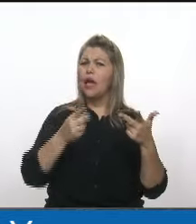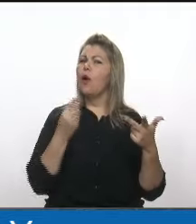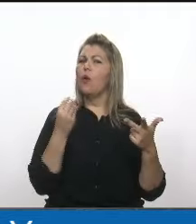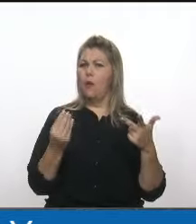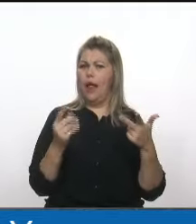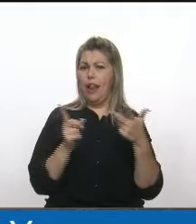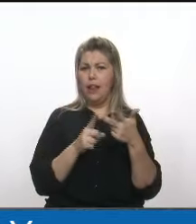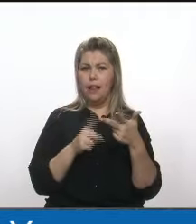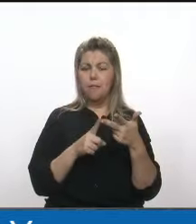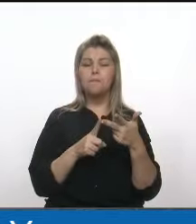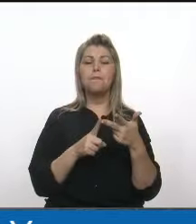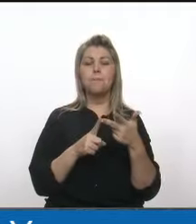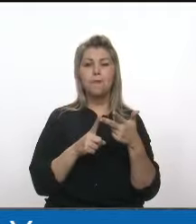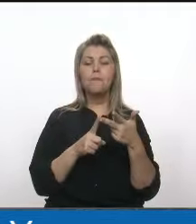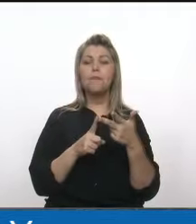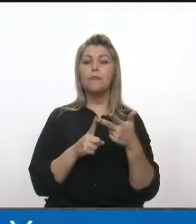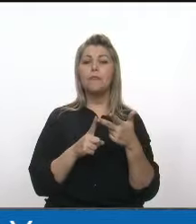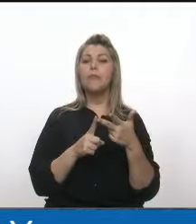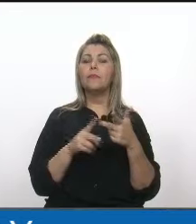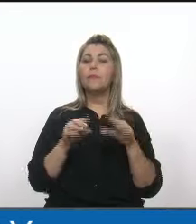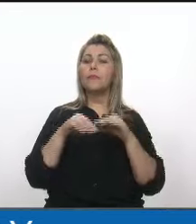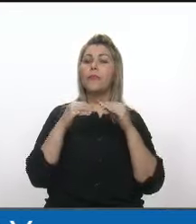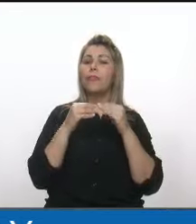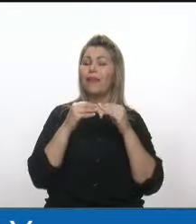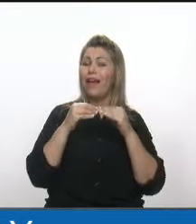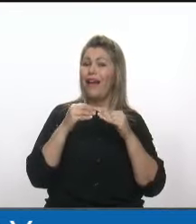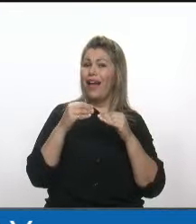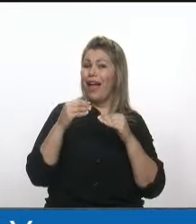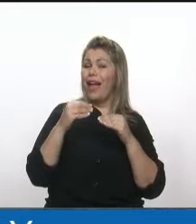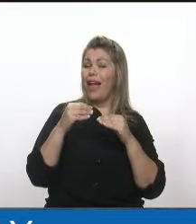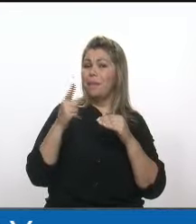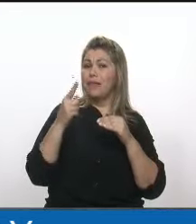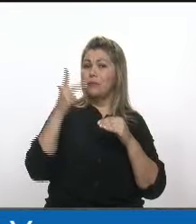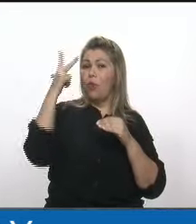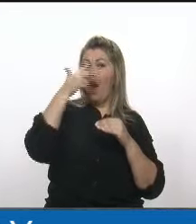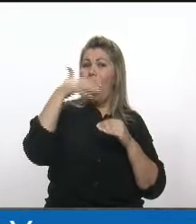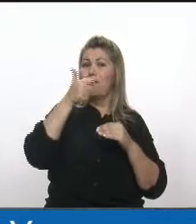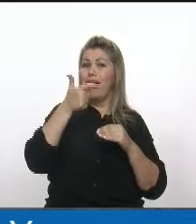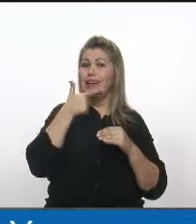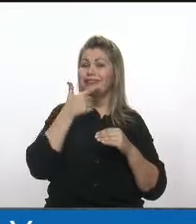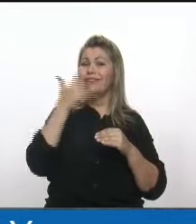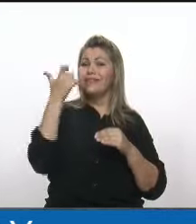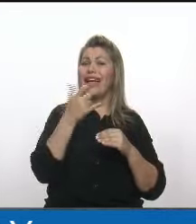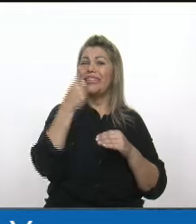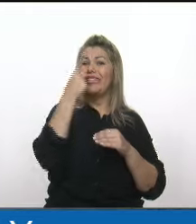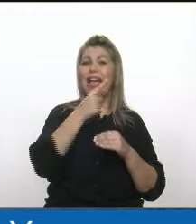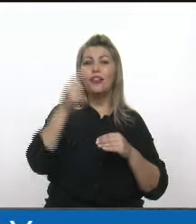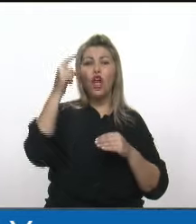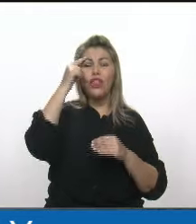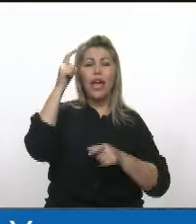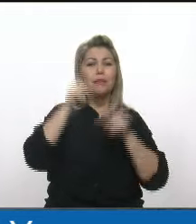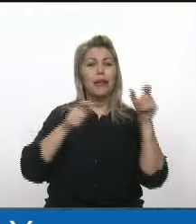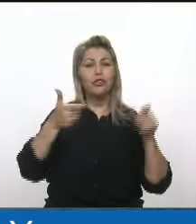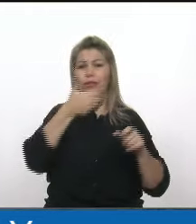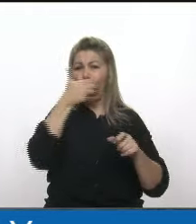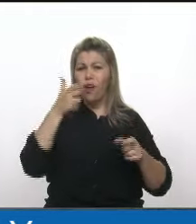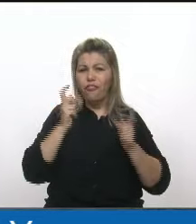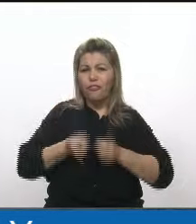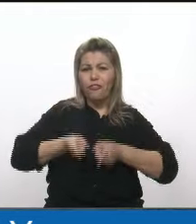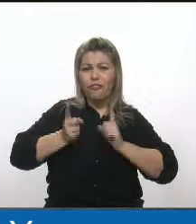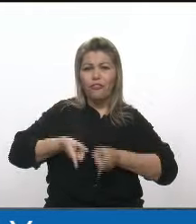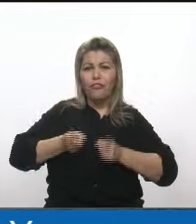riesgo hay 110 civiles secuestrados todavía por jamás y Argentina